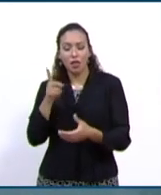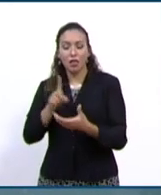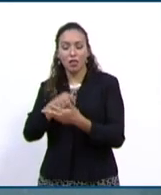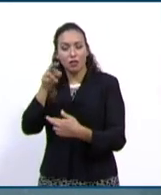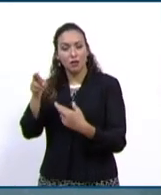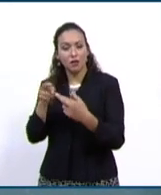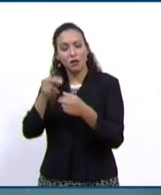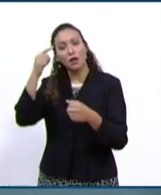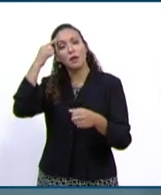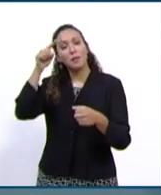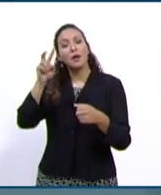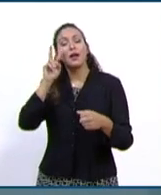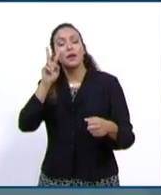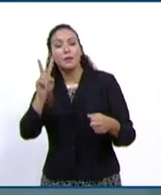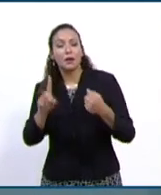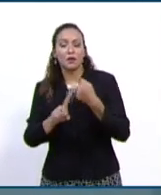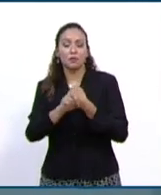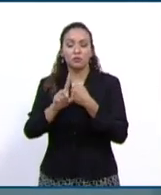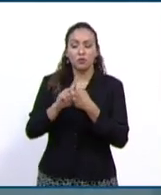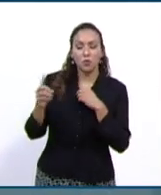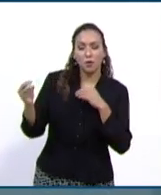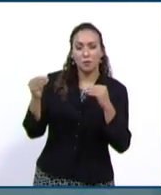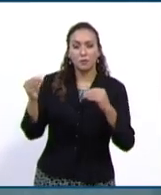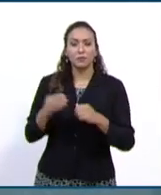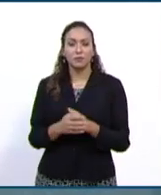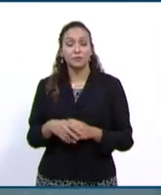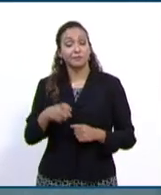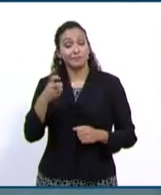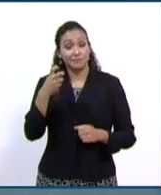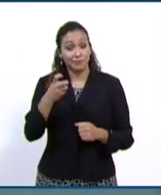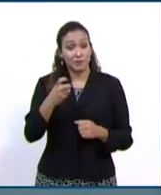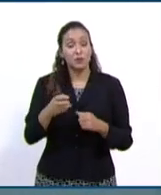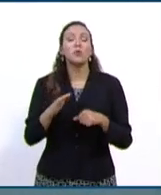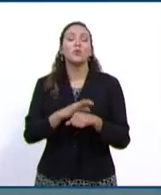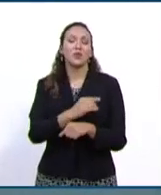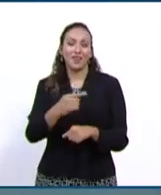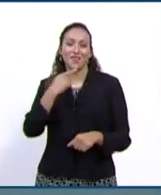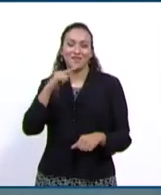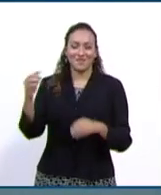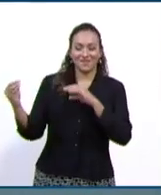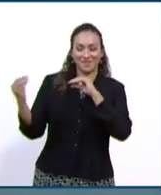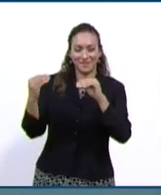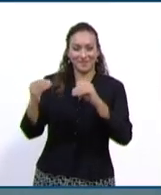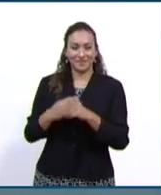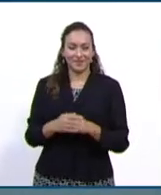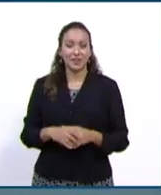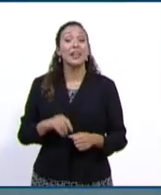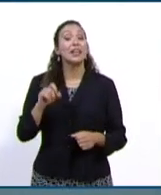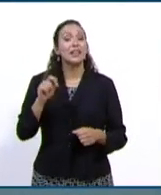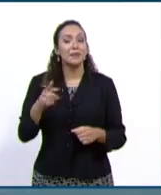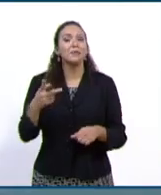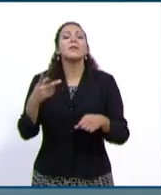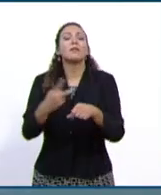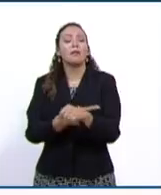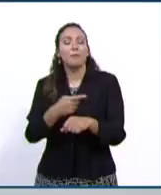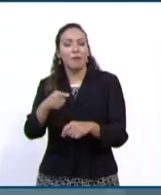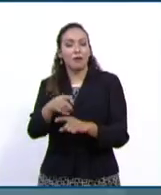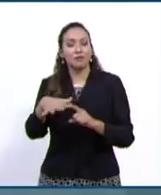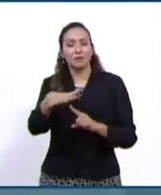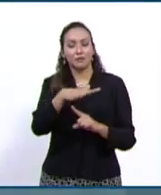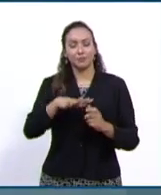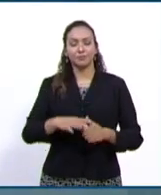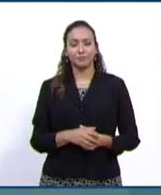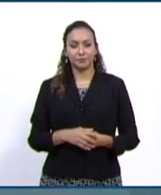poder resolver contradicciones de criterios. Esto sobre la improcedencia del juicio de amparo y la prescripción de la acción. Las